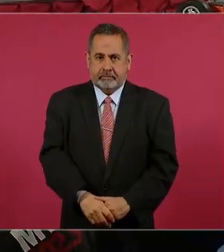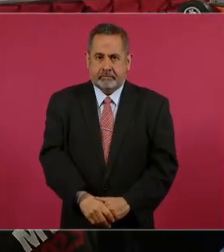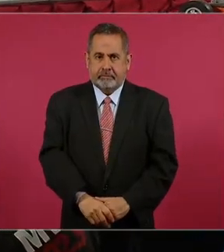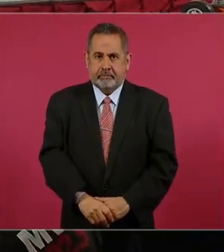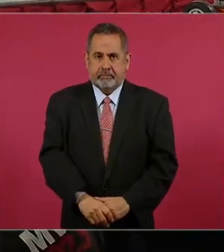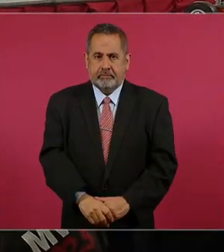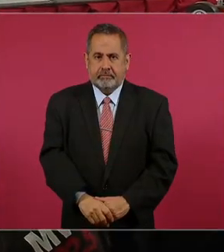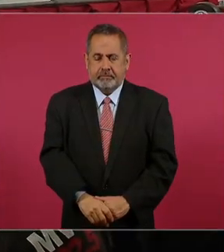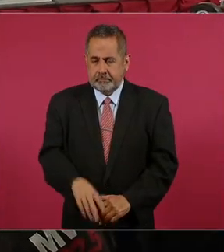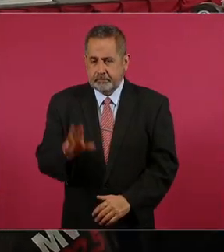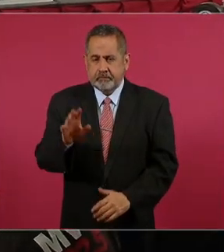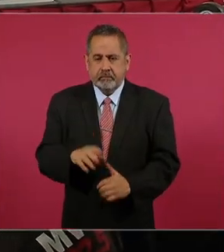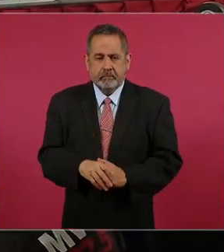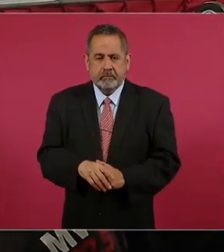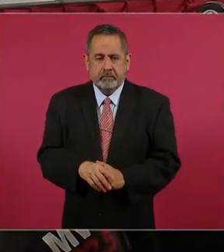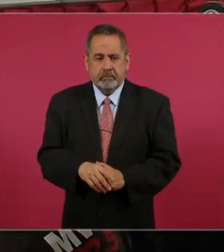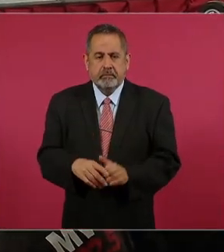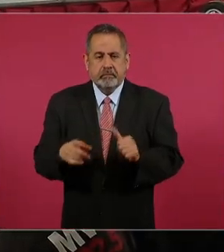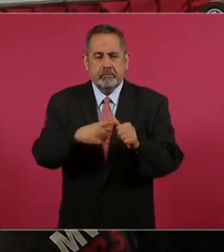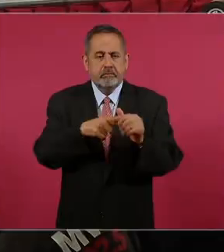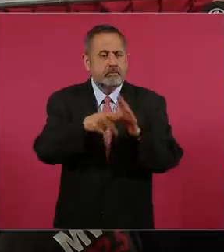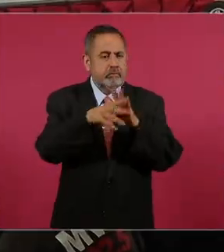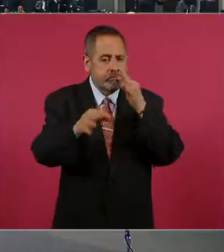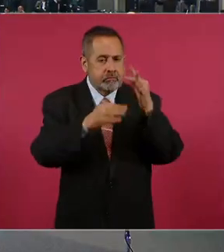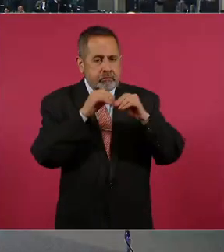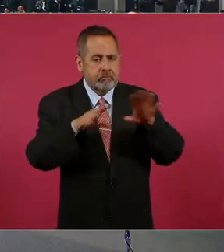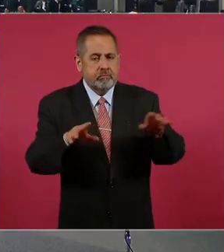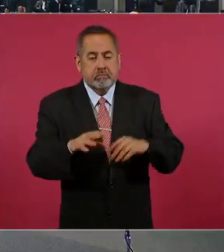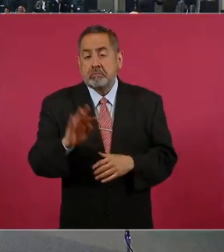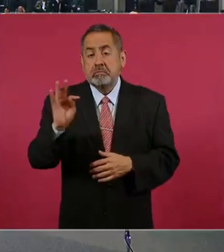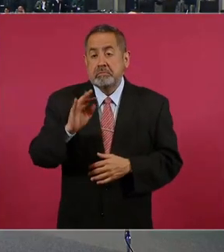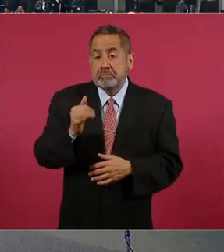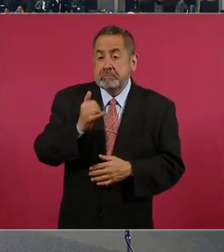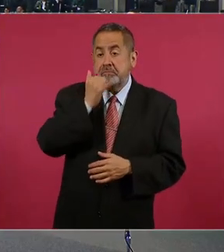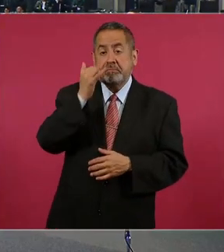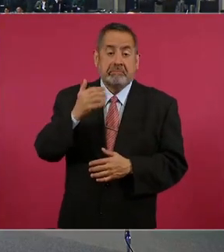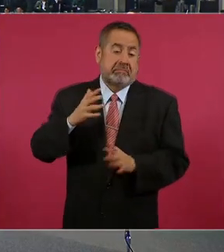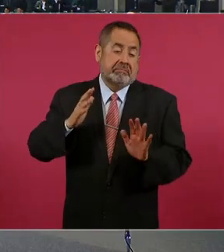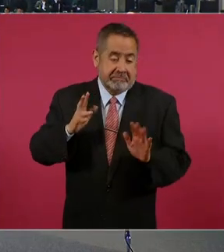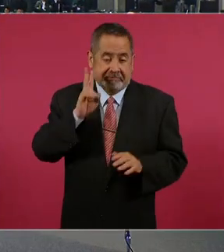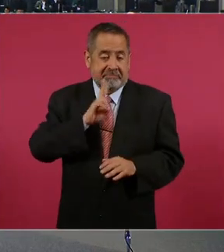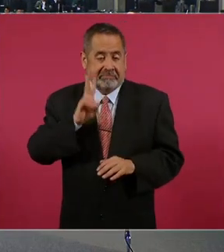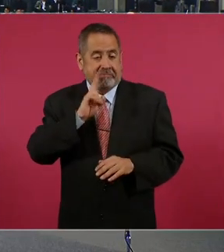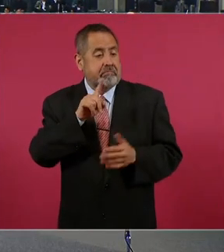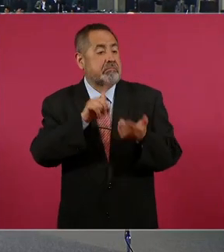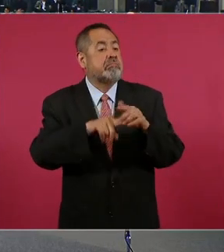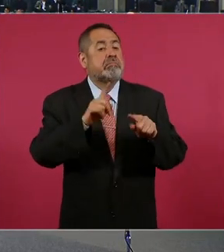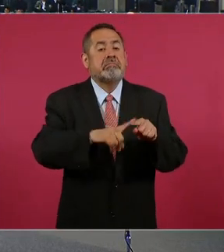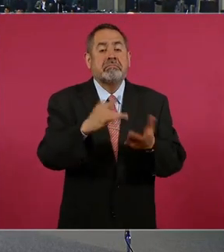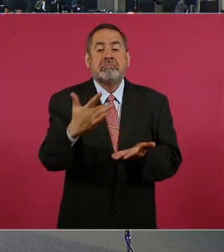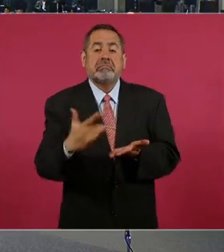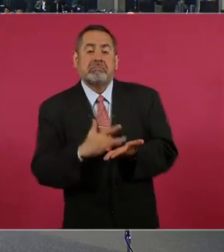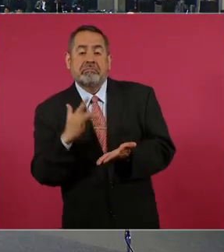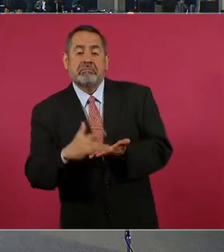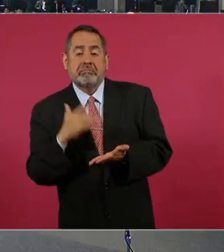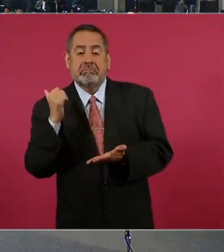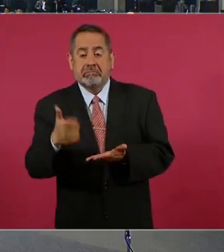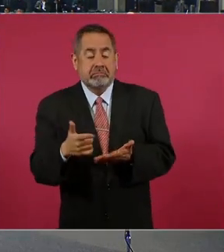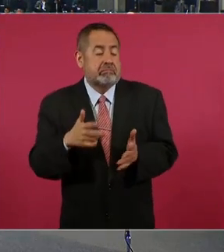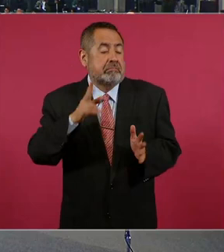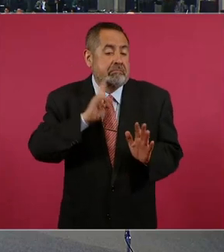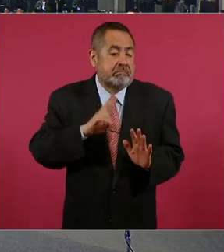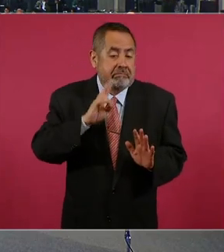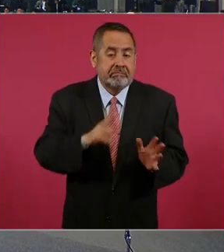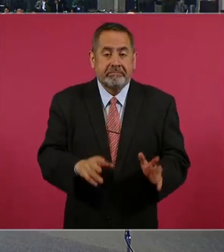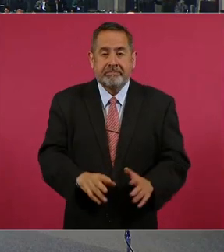Ah, bueno, primero las editoriales, porque a lo mejor nos encontramos alguien que nos apoye, ¿no?, en una de esas.